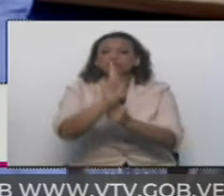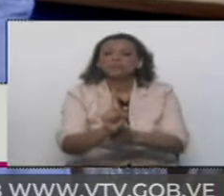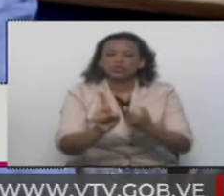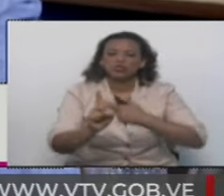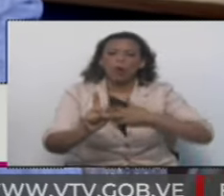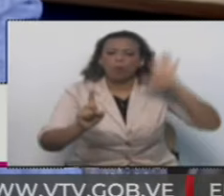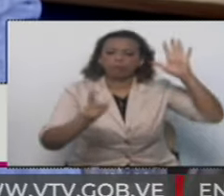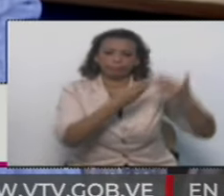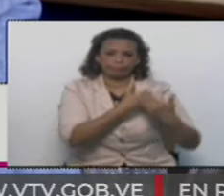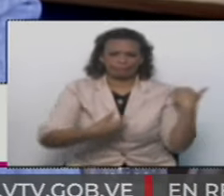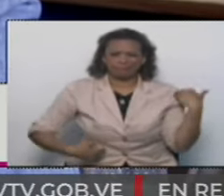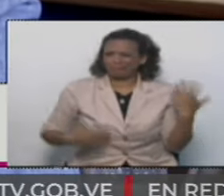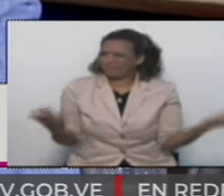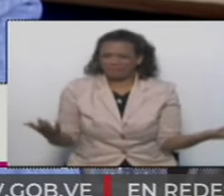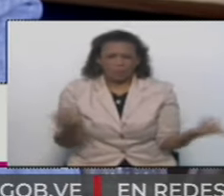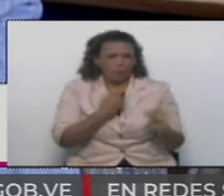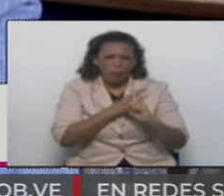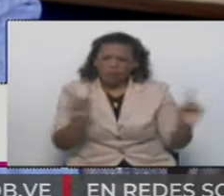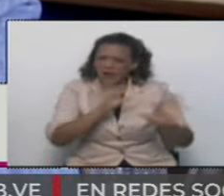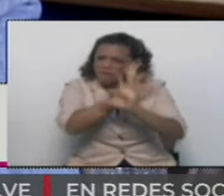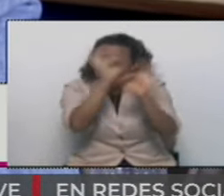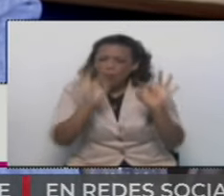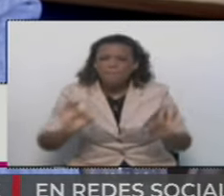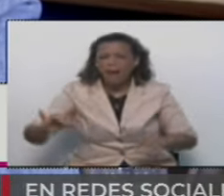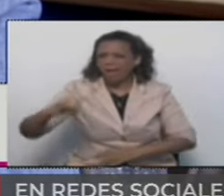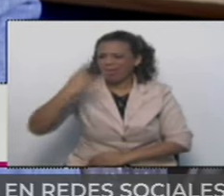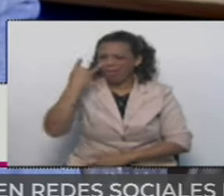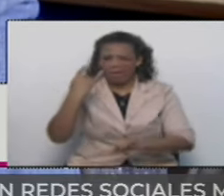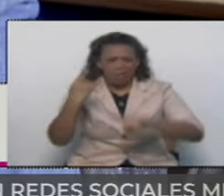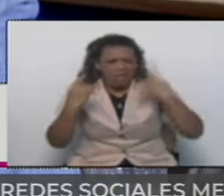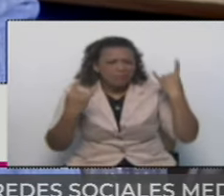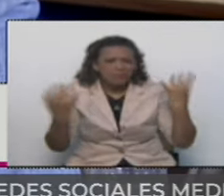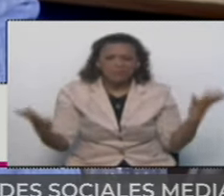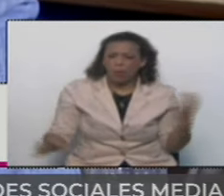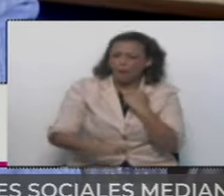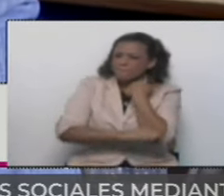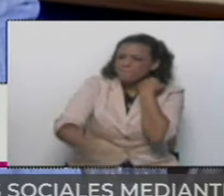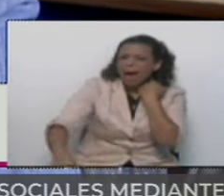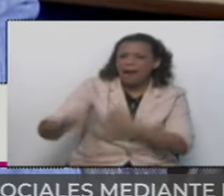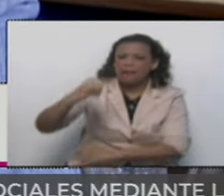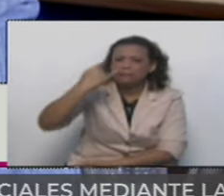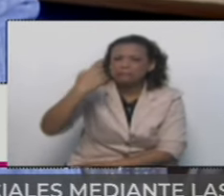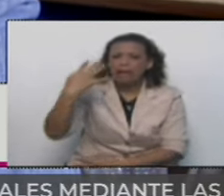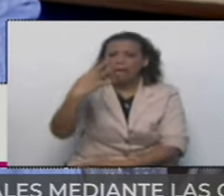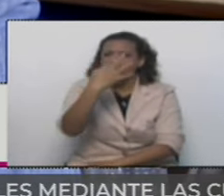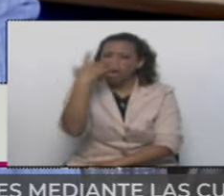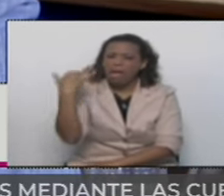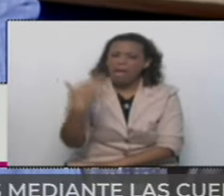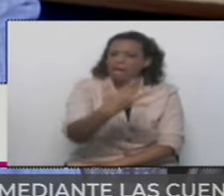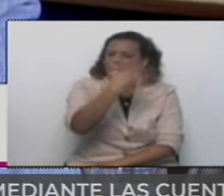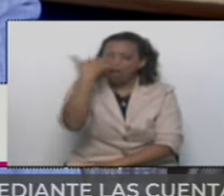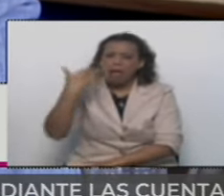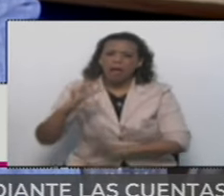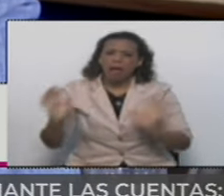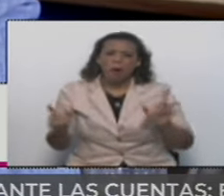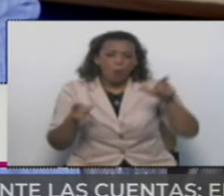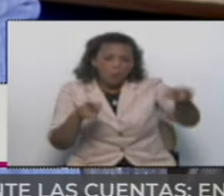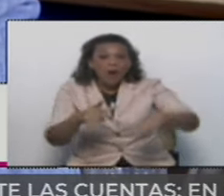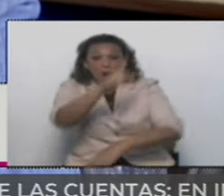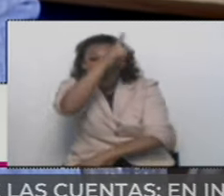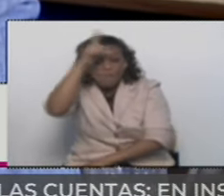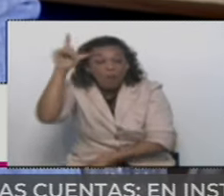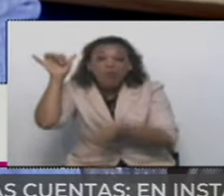Esto sencillamente es otra operación de engaño. Como los engañaron. Los engañaron con Leopoldo